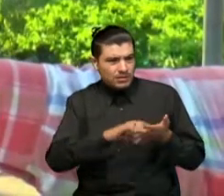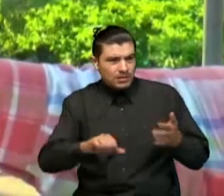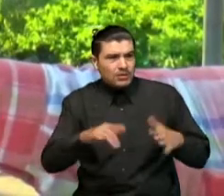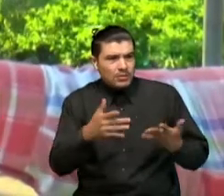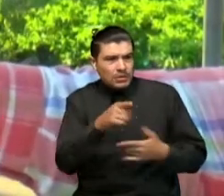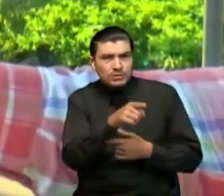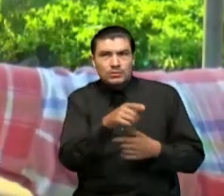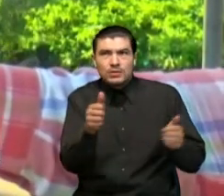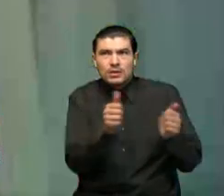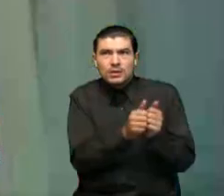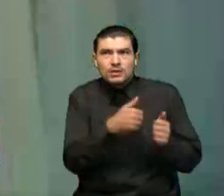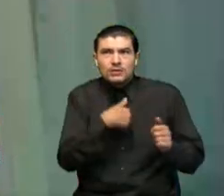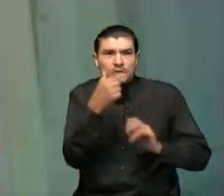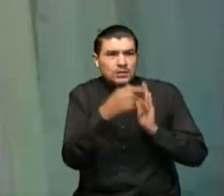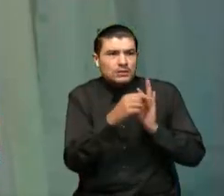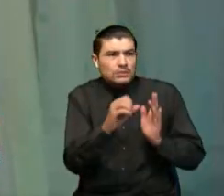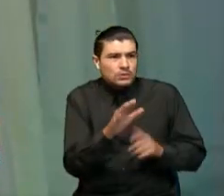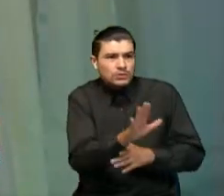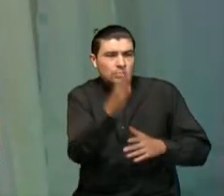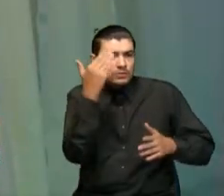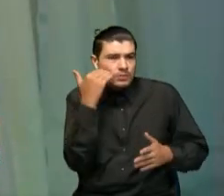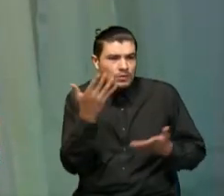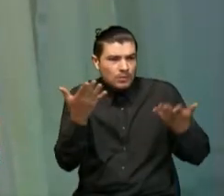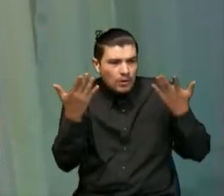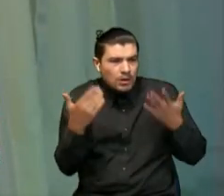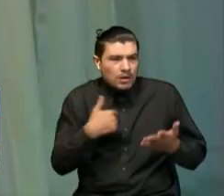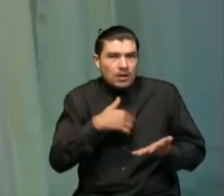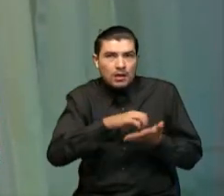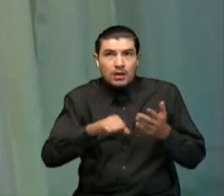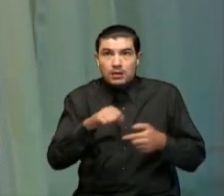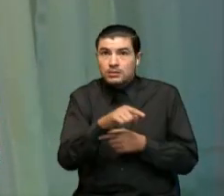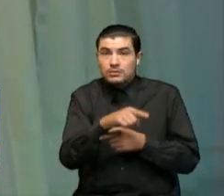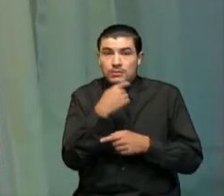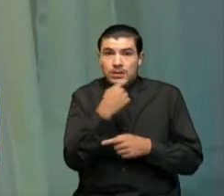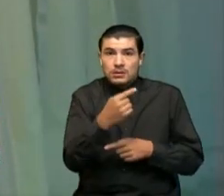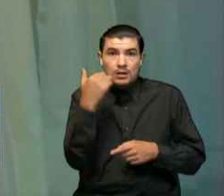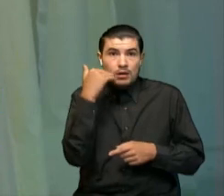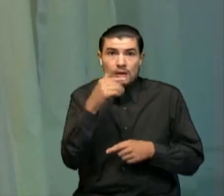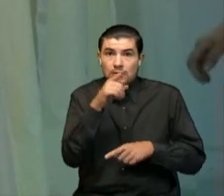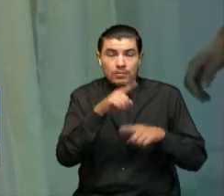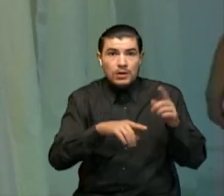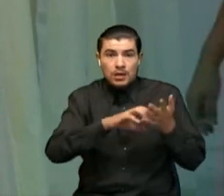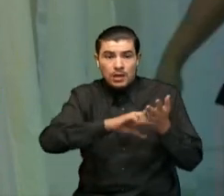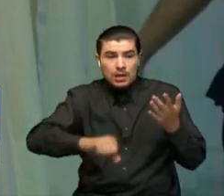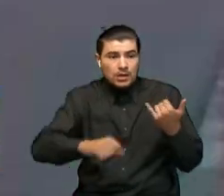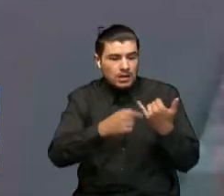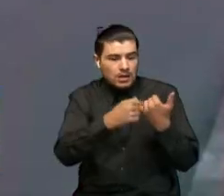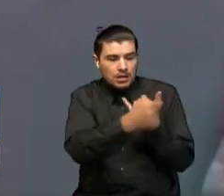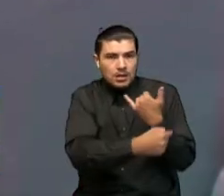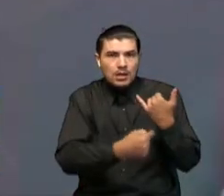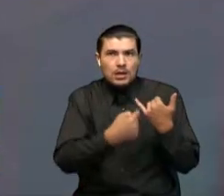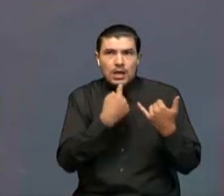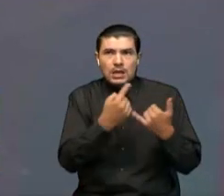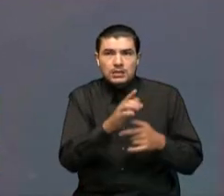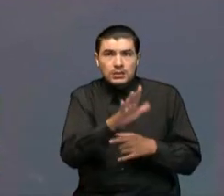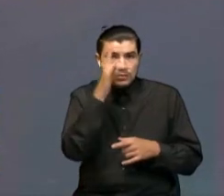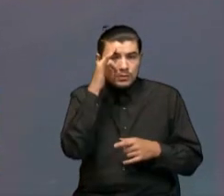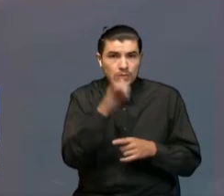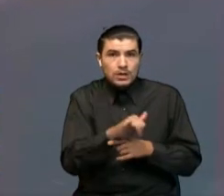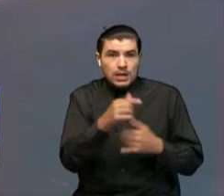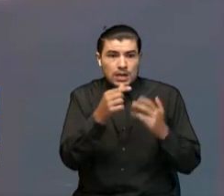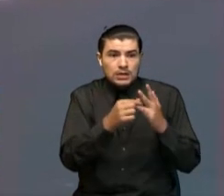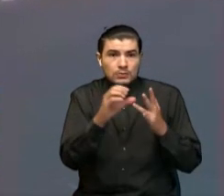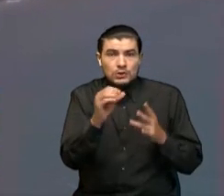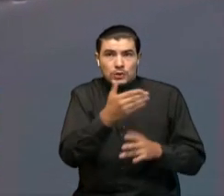está es conmigo el esposo de ella aunque a fernando no se le informó que le extraería la matriz a su esposa creía que con esto su cónyuge